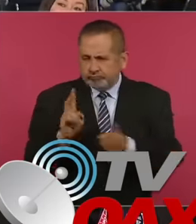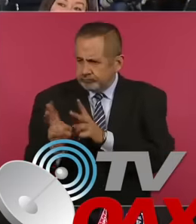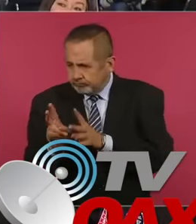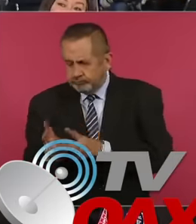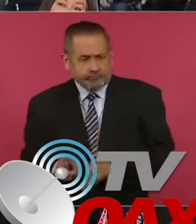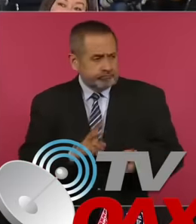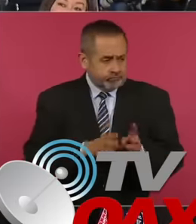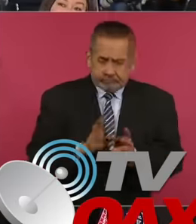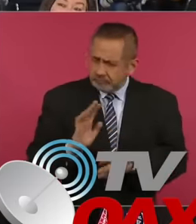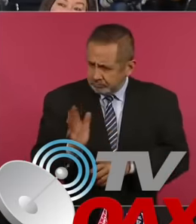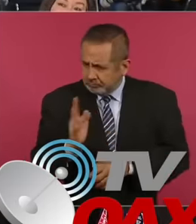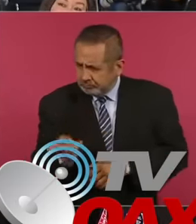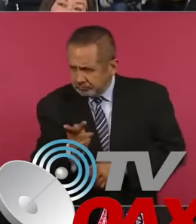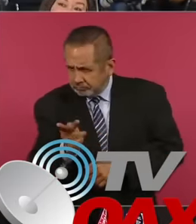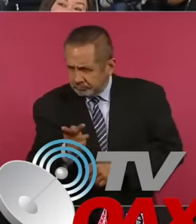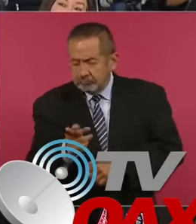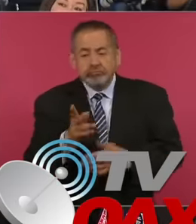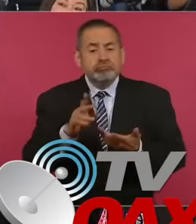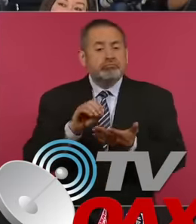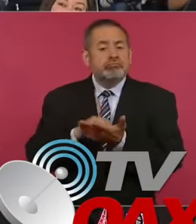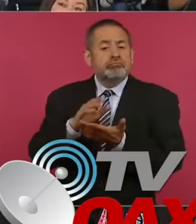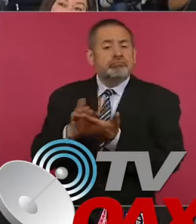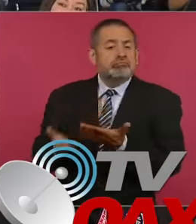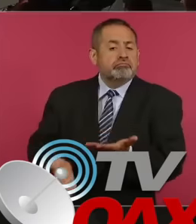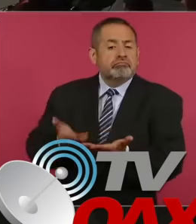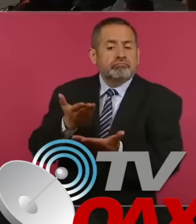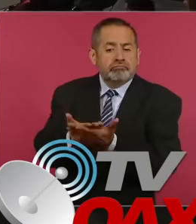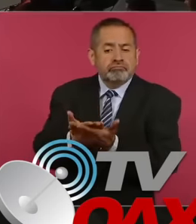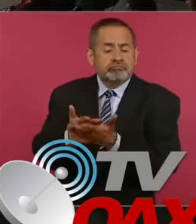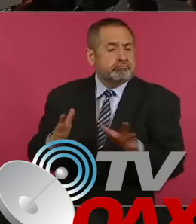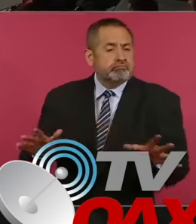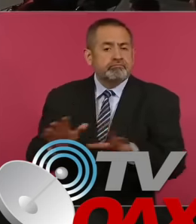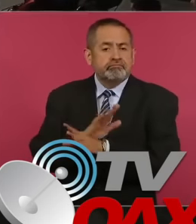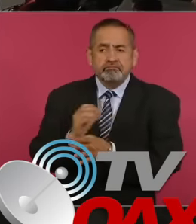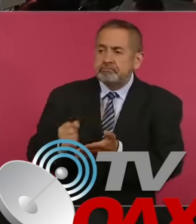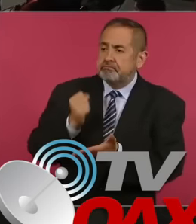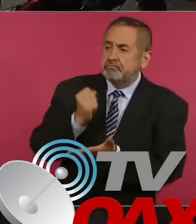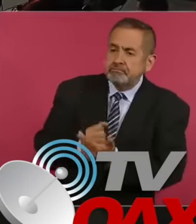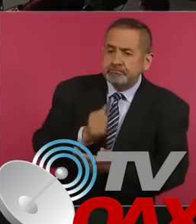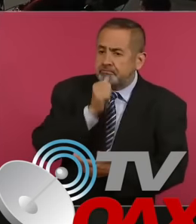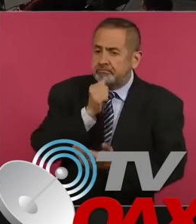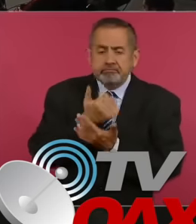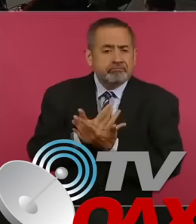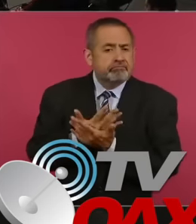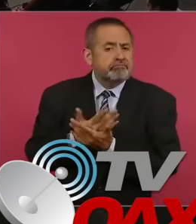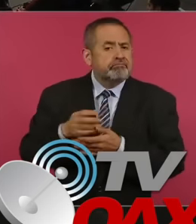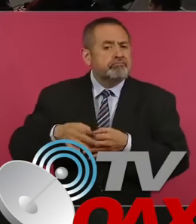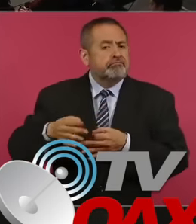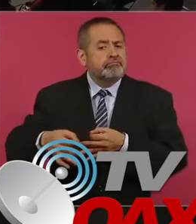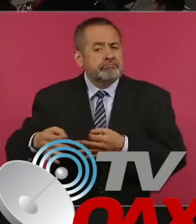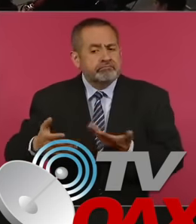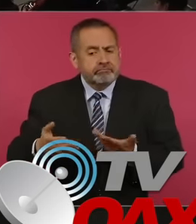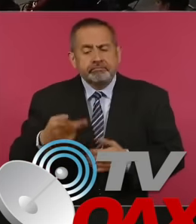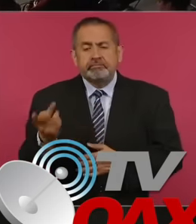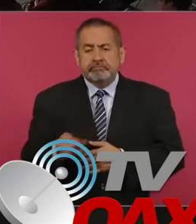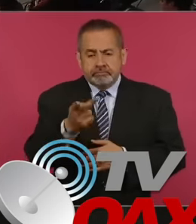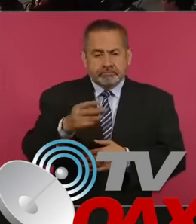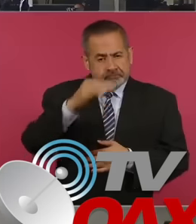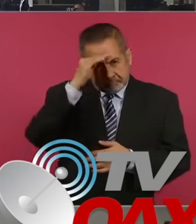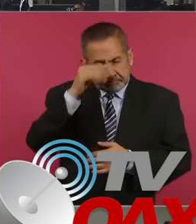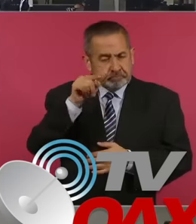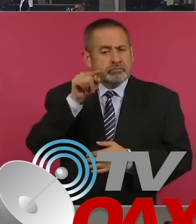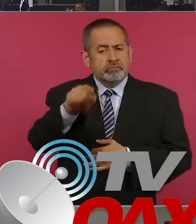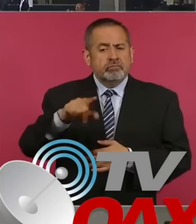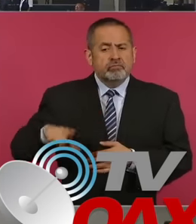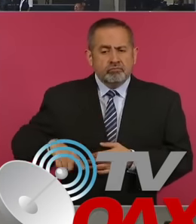presidente, la reforma sigue pendiente en el Congreso. Entonces, preguntarle si su gobierno estaría dispuesto